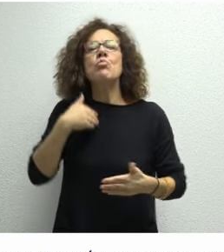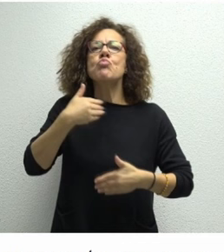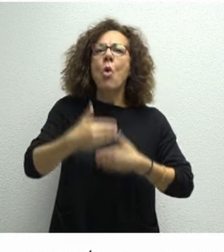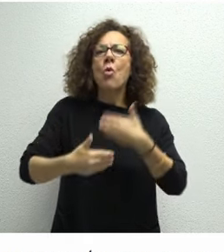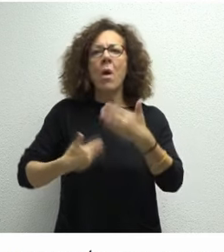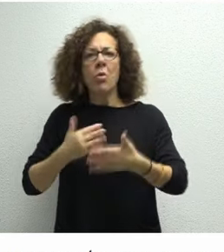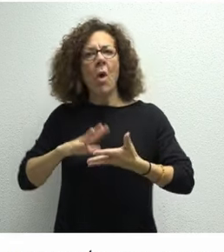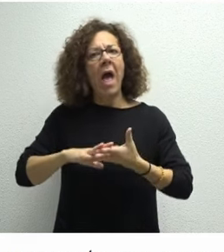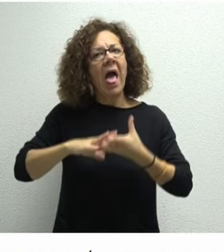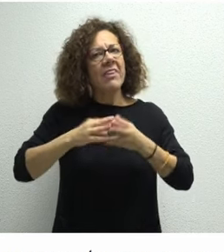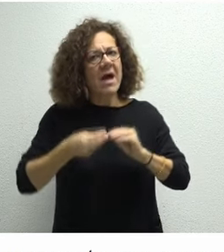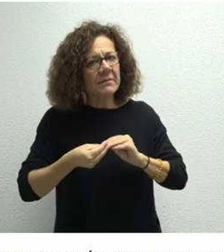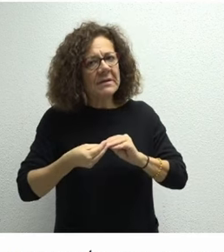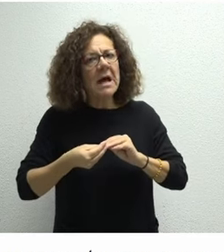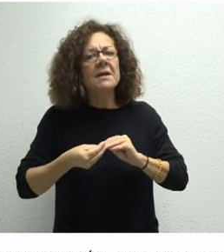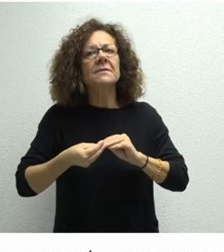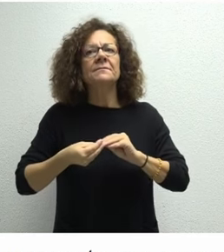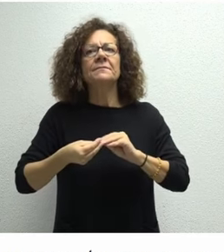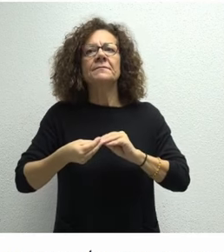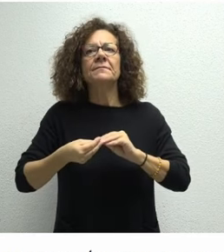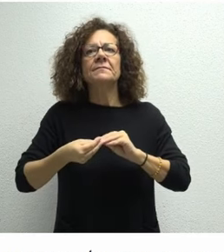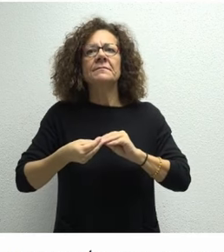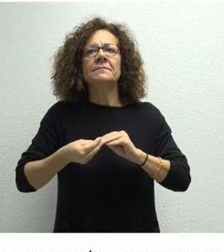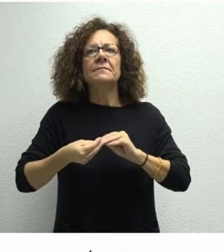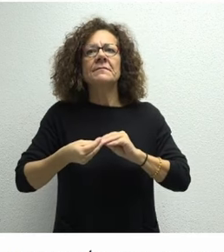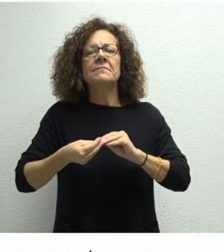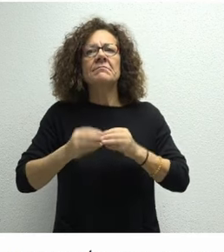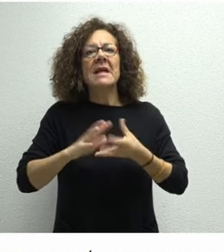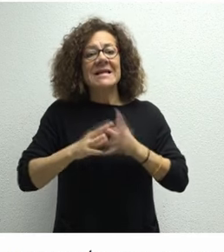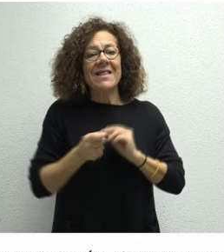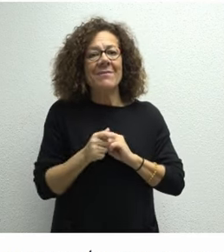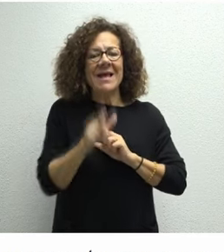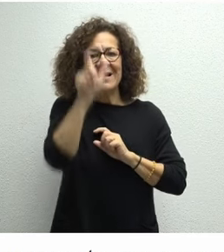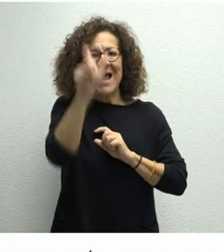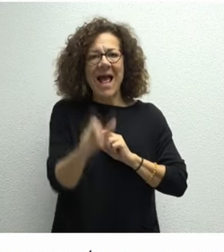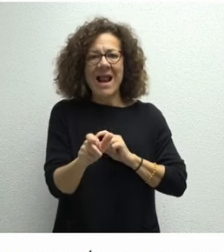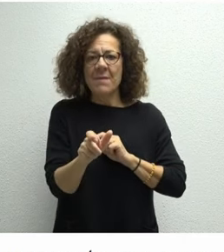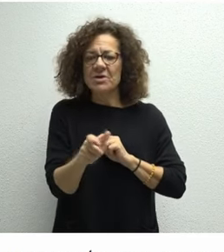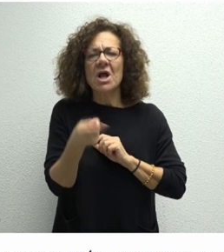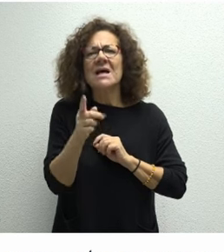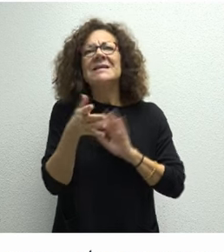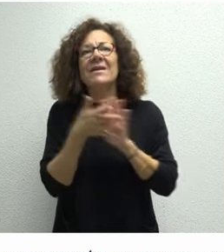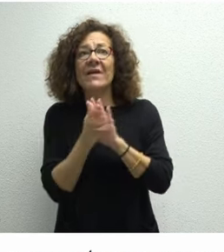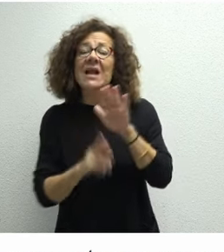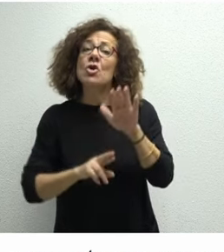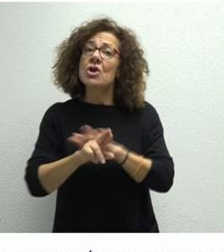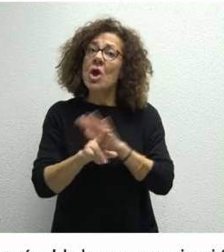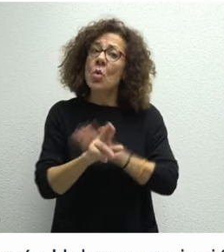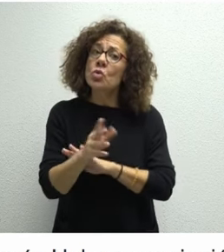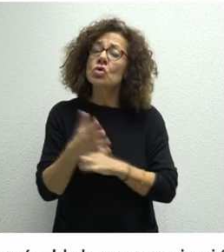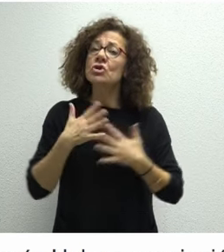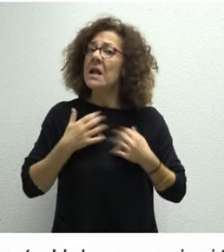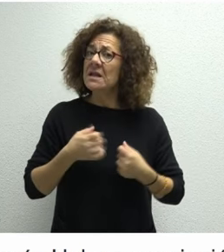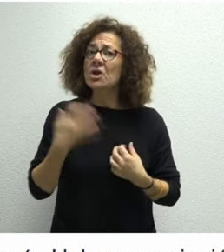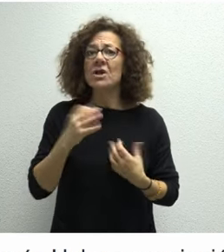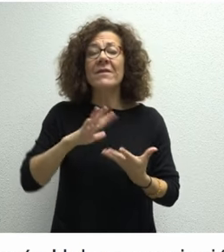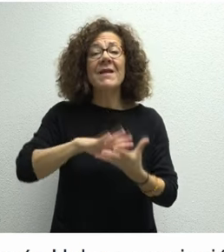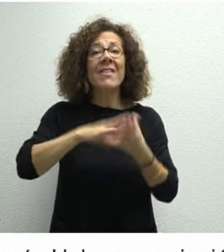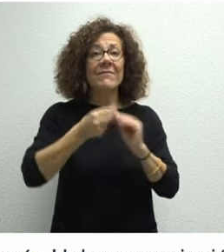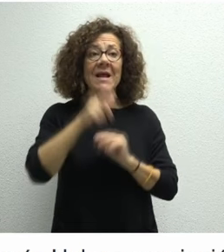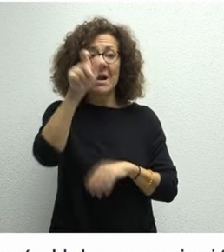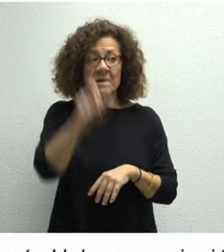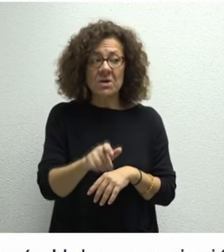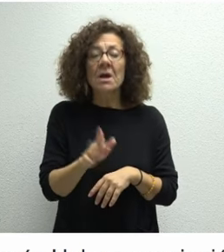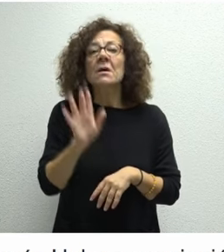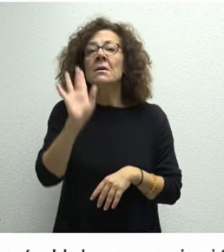vayan adaptando eh adaptándose A la persona o sea al final son los recursos sanitarios los que deben adaptarse a la